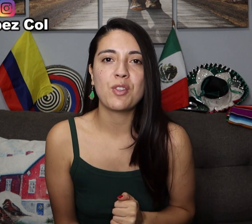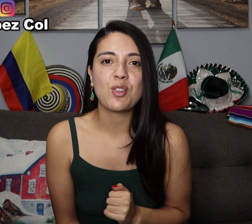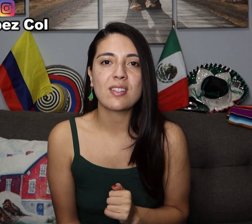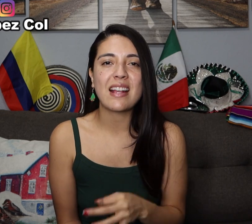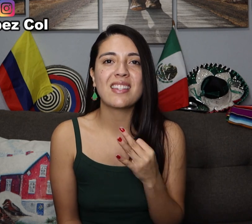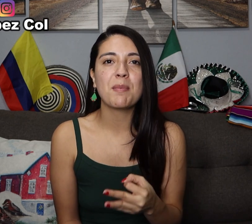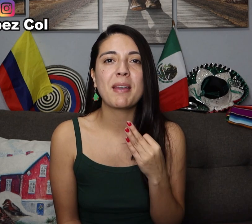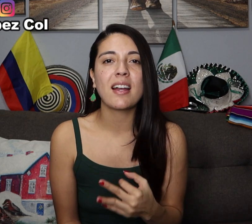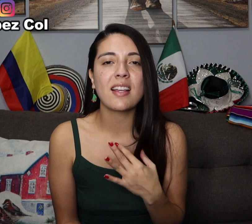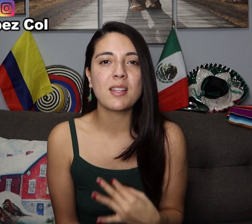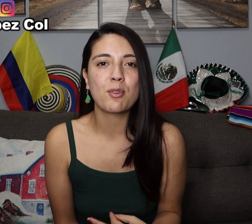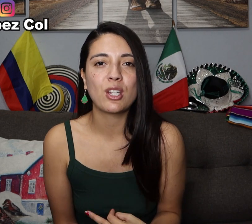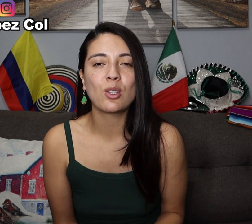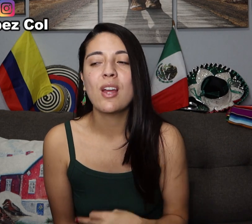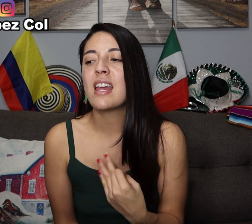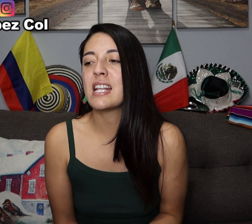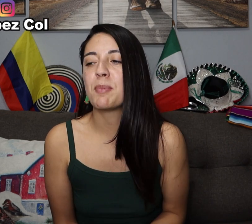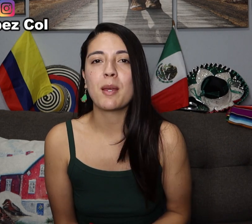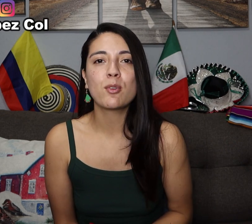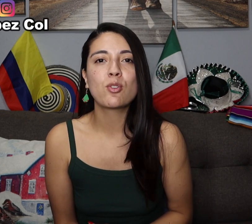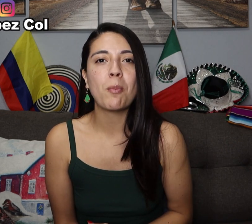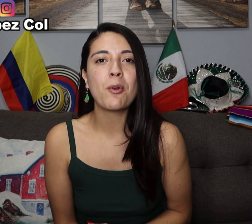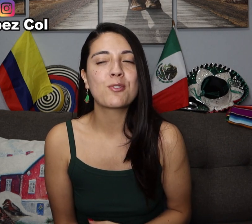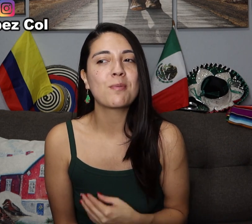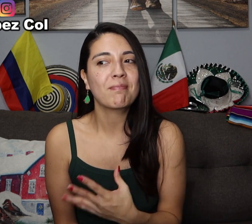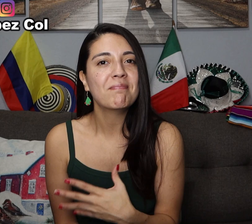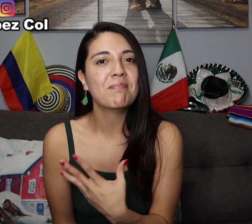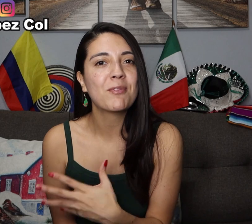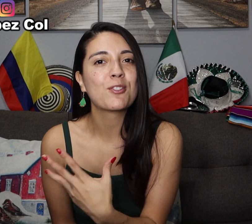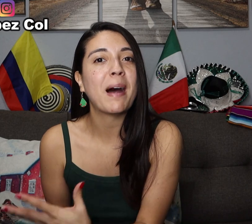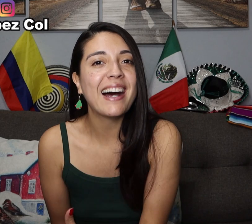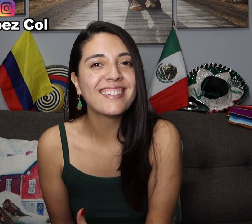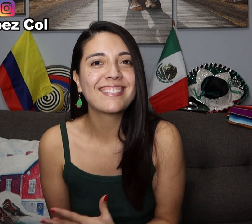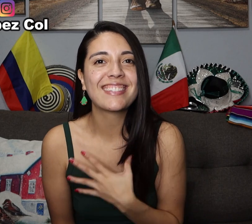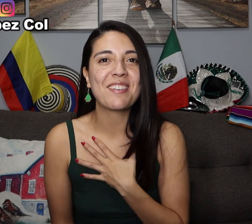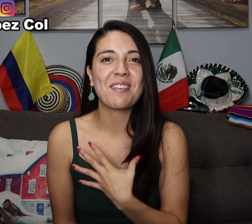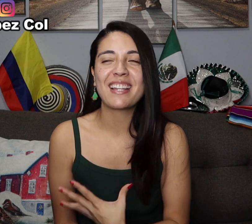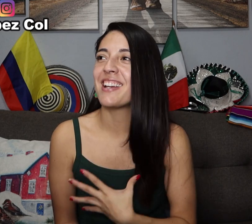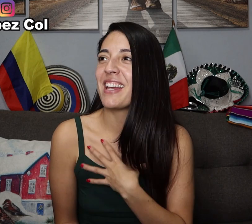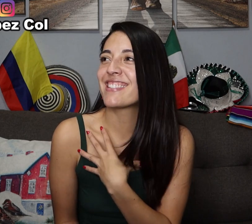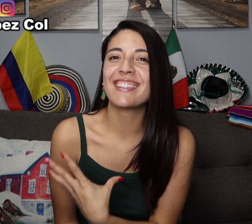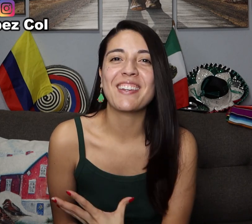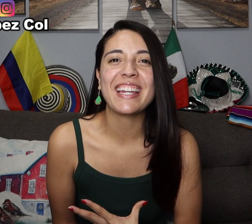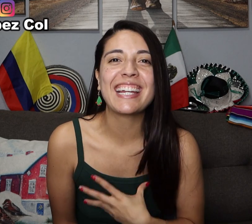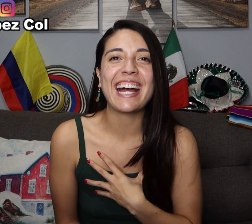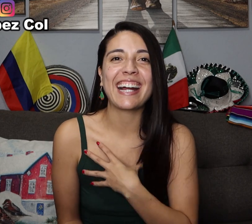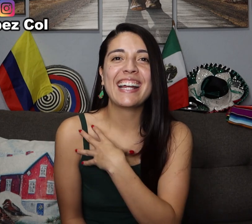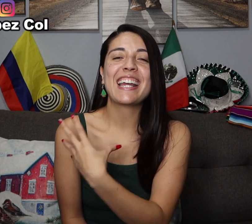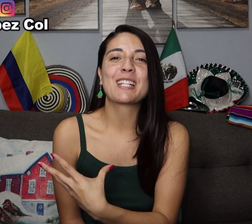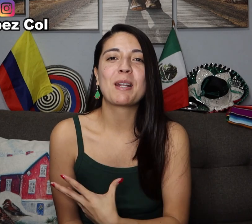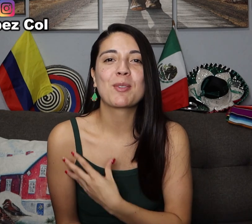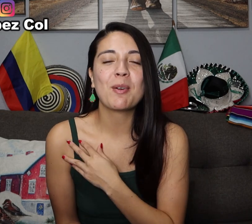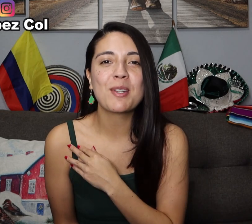igualdad de condiciones. Así que a mí me encanta este proyecto, esperemos cómo nos va. Ya me sentí